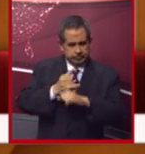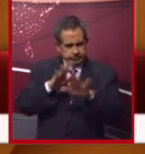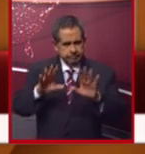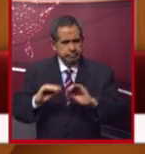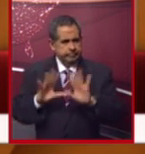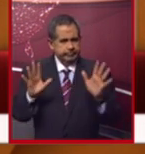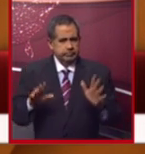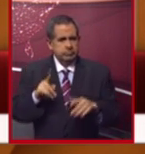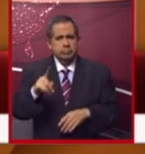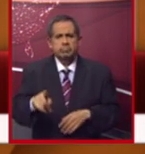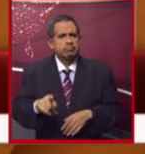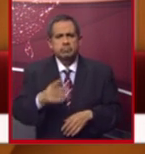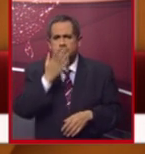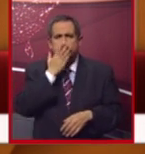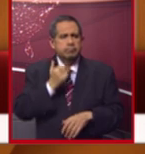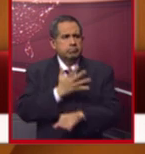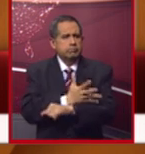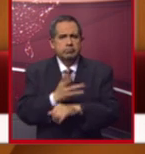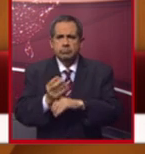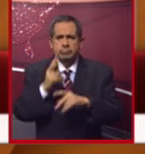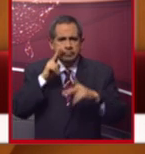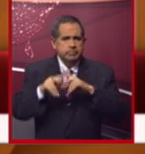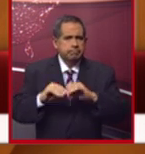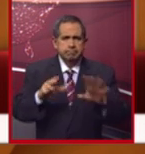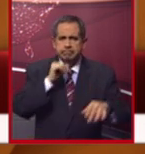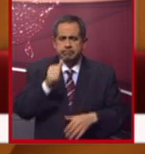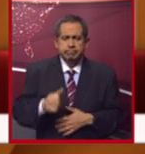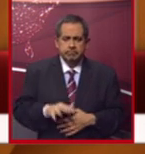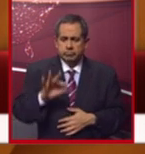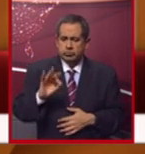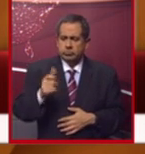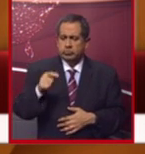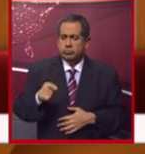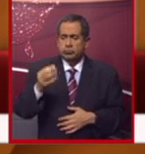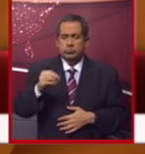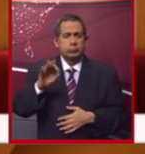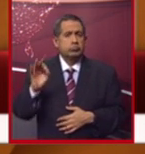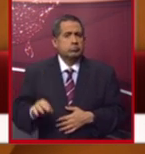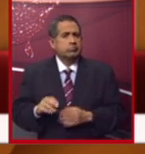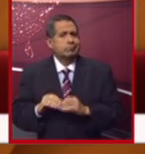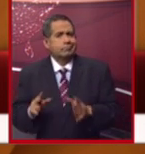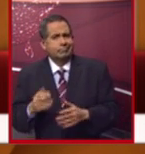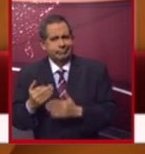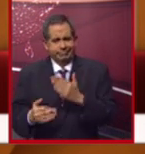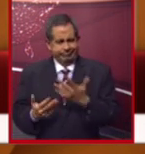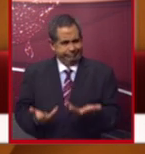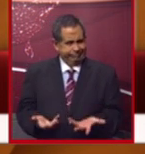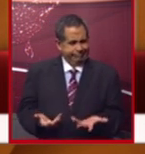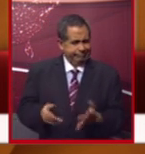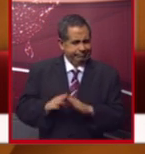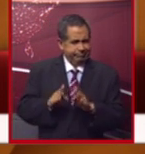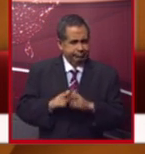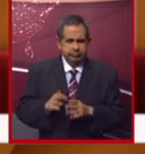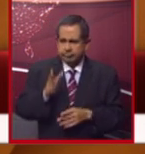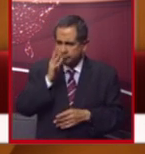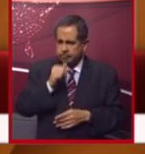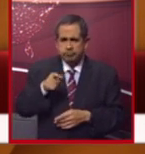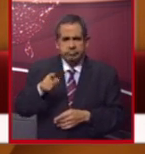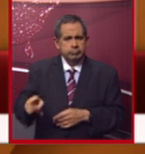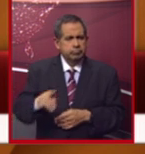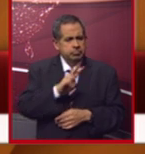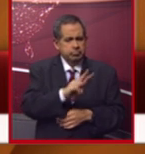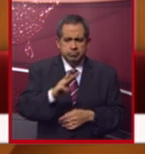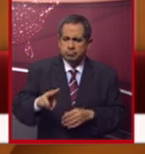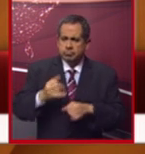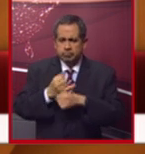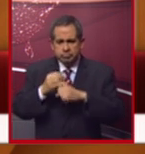en el cumplimiento de transparencia, con el 46.9%, razón por la que nos preocupa que no se encuentre publicada la